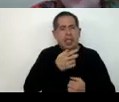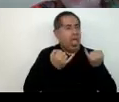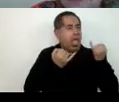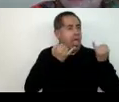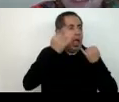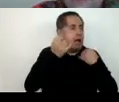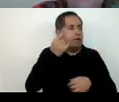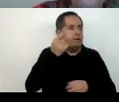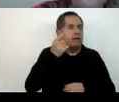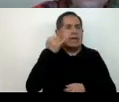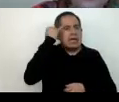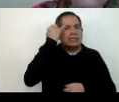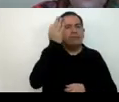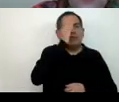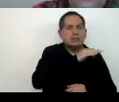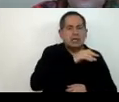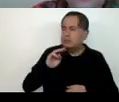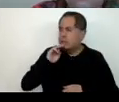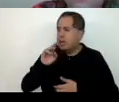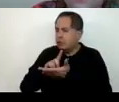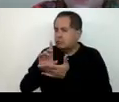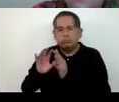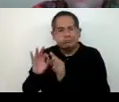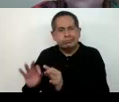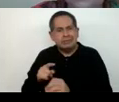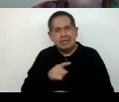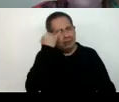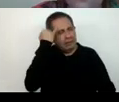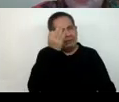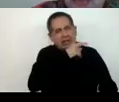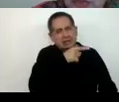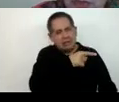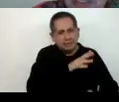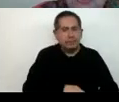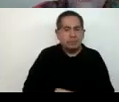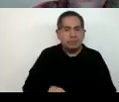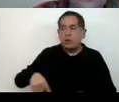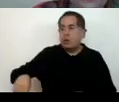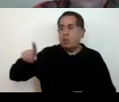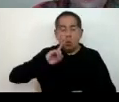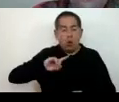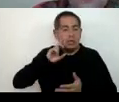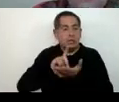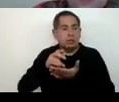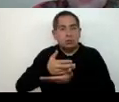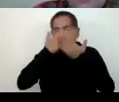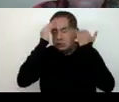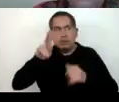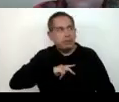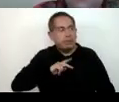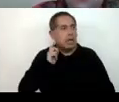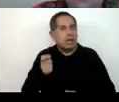con discapacidad, las mujeres con discapacidad que no conocen sus derechos, normatividad